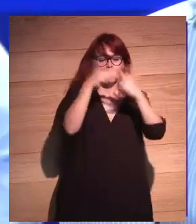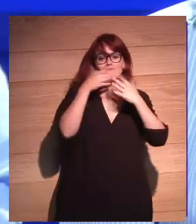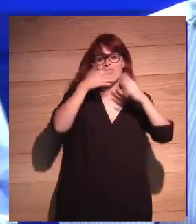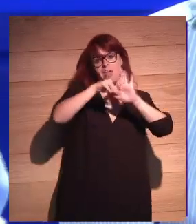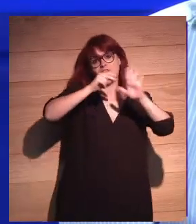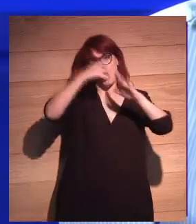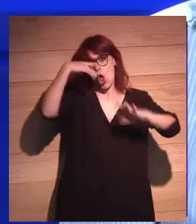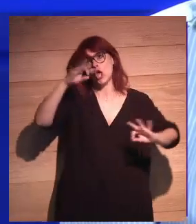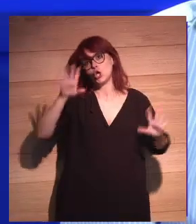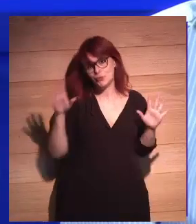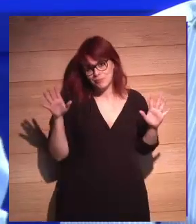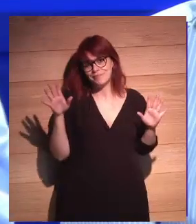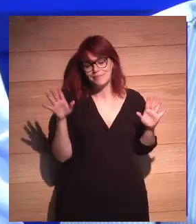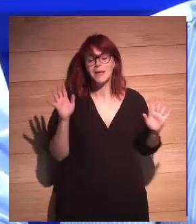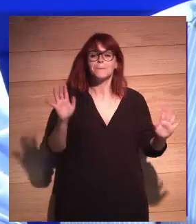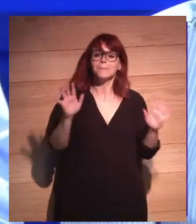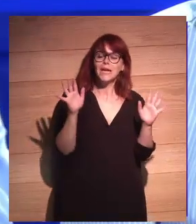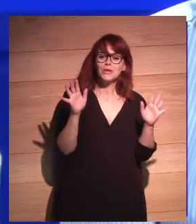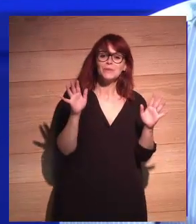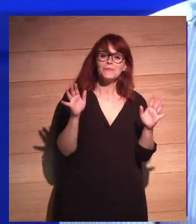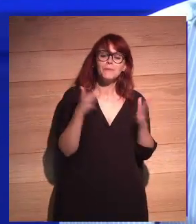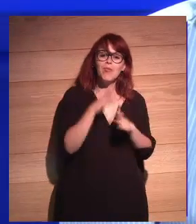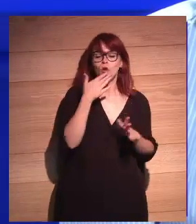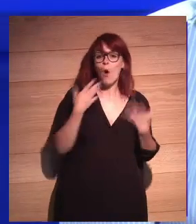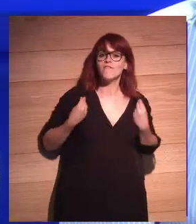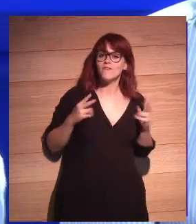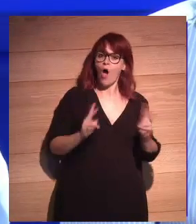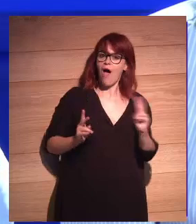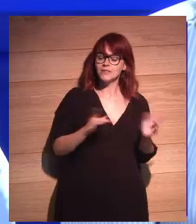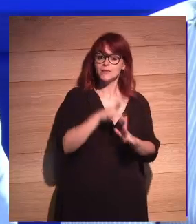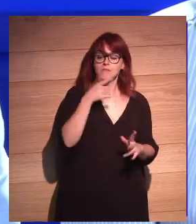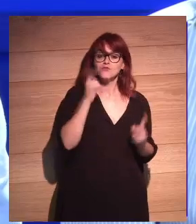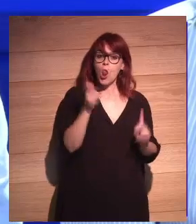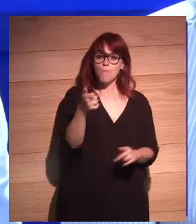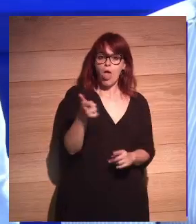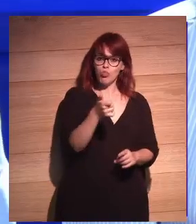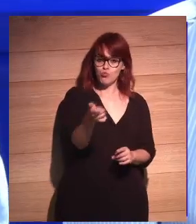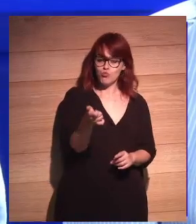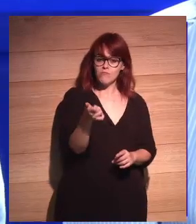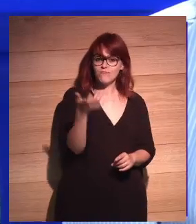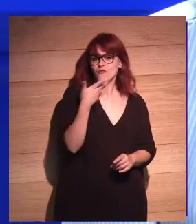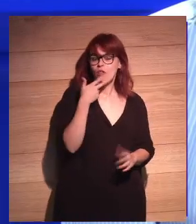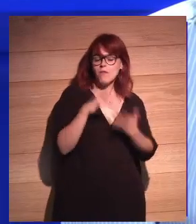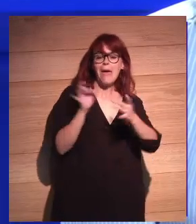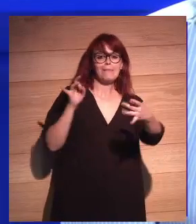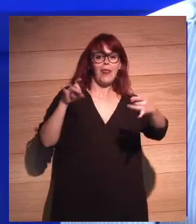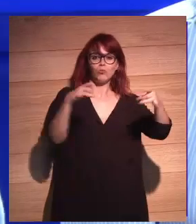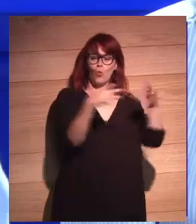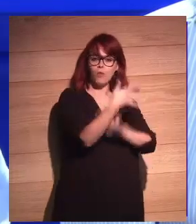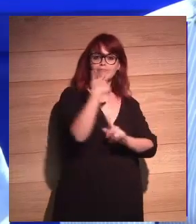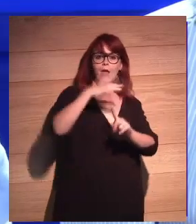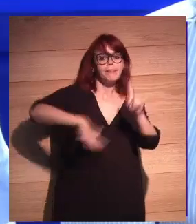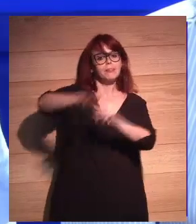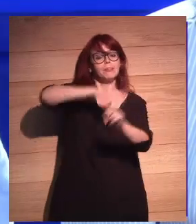vídeo, evidentemente, pero que estuvieran vivos y ellos, a través de un simple mando, pudieran interactuar con